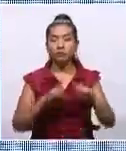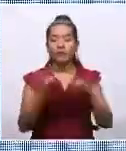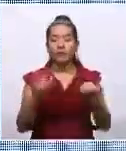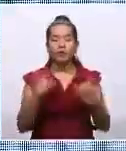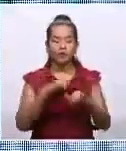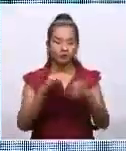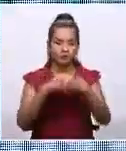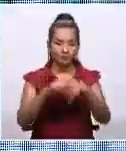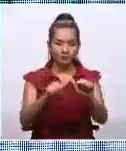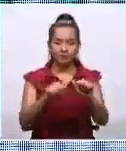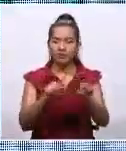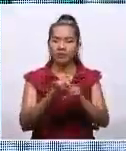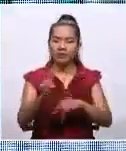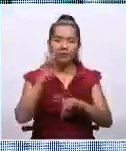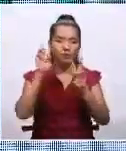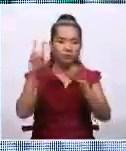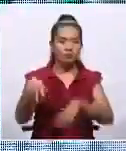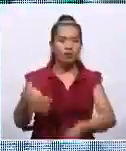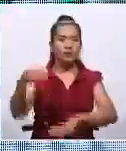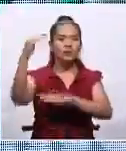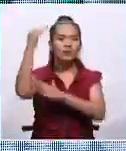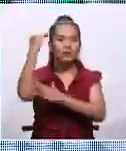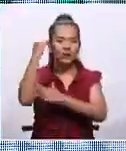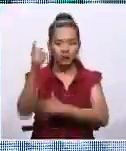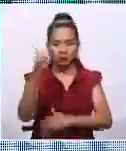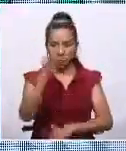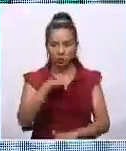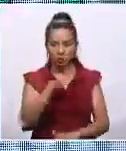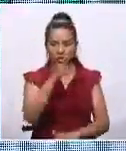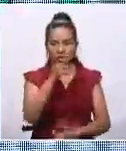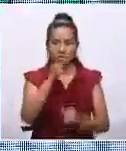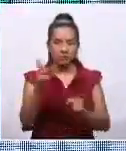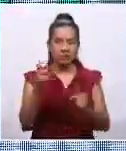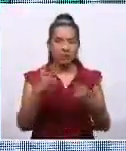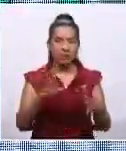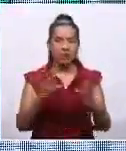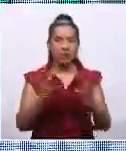Continuamos y nos trasladamos hasta Santa Cruz junto a nuestro periodista Eduardo Bonifaz, quien a través de